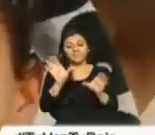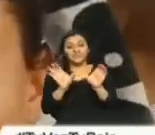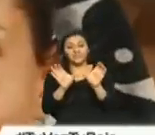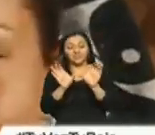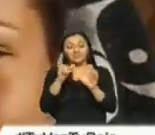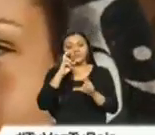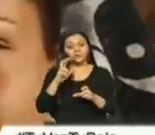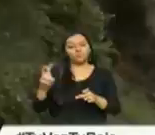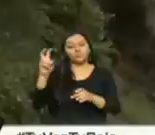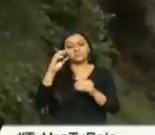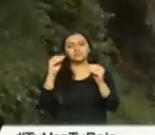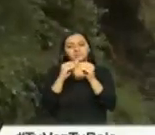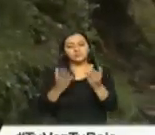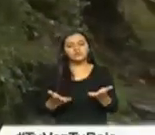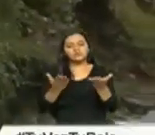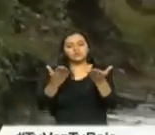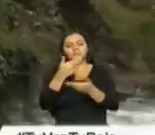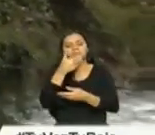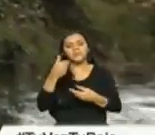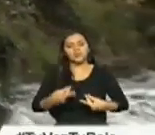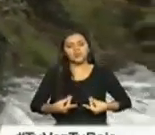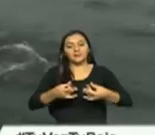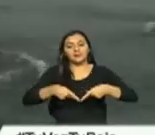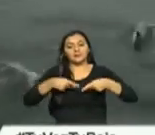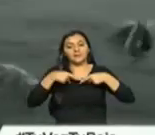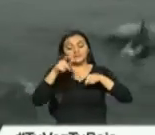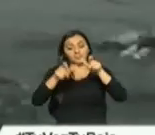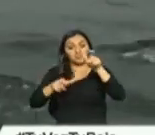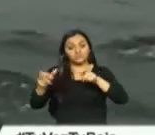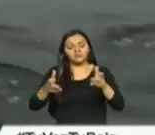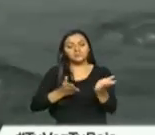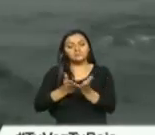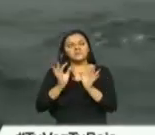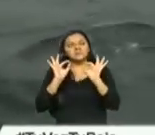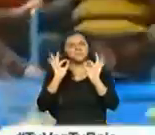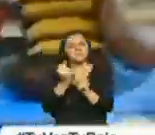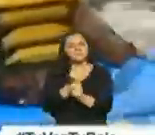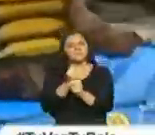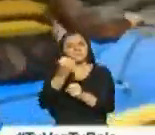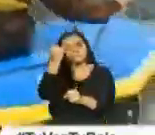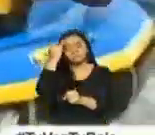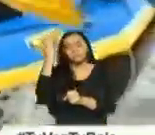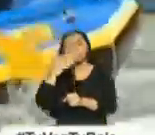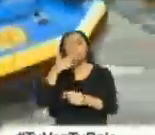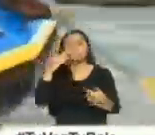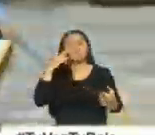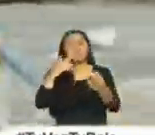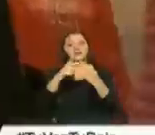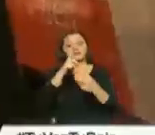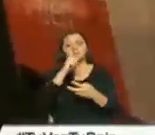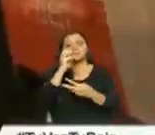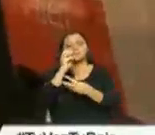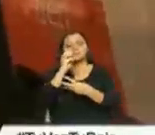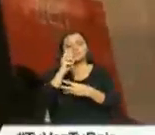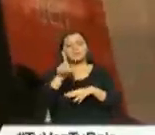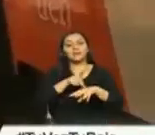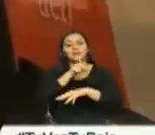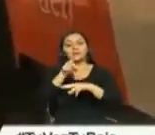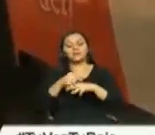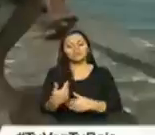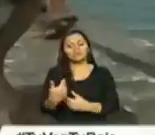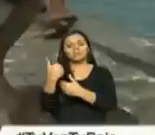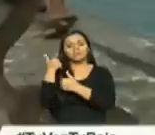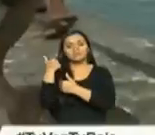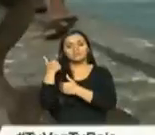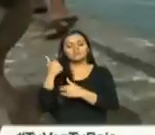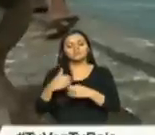certificación turística permitirá mejorar la calidad de la prestación del servicio. Estas iniciativas son reconocidas por Iván López, director ejecutivo